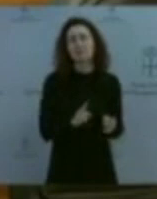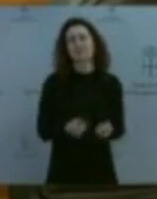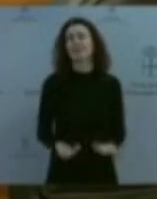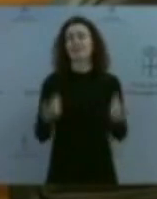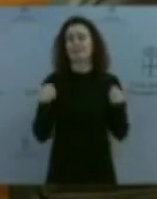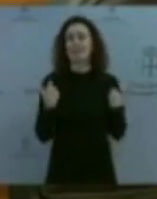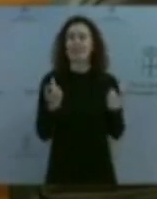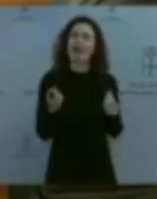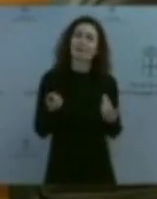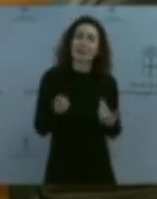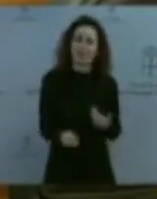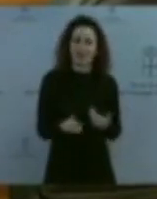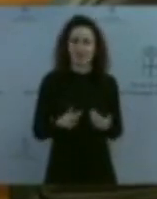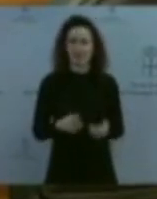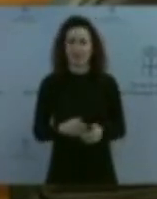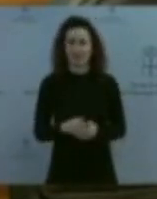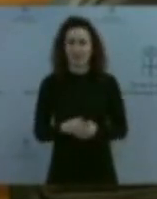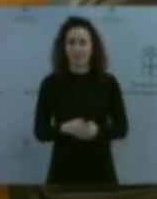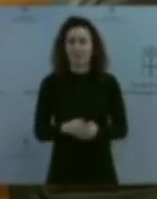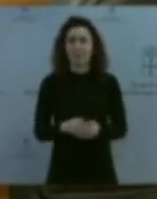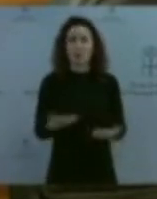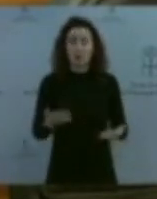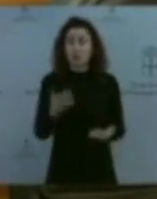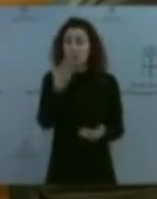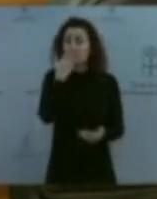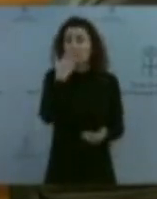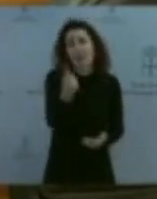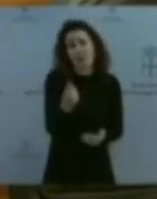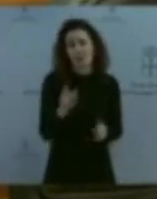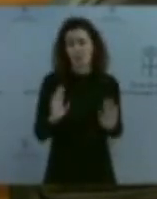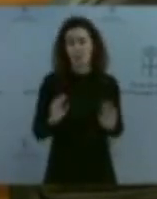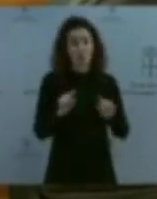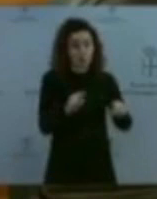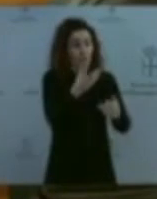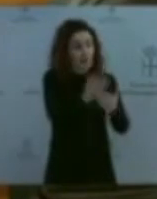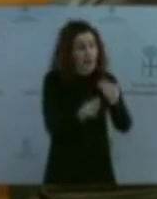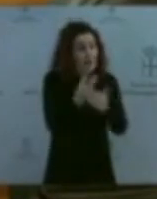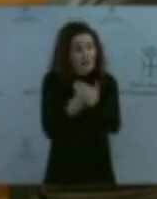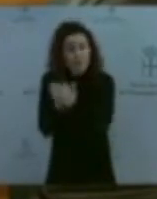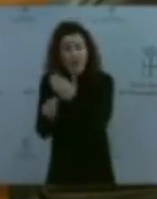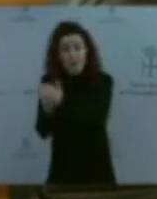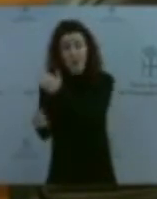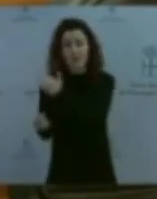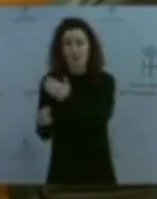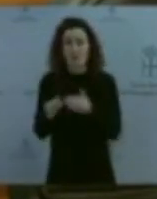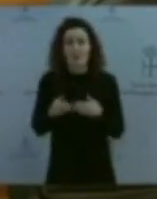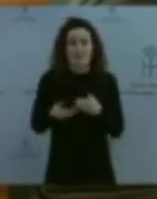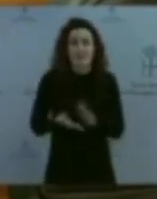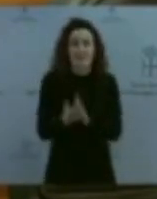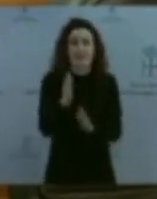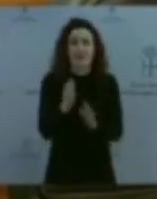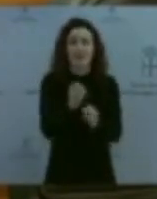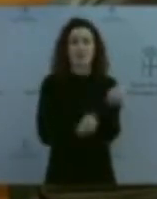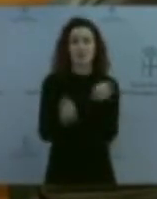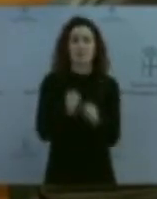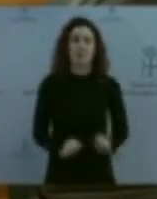forma honesta y leal los fallos que se podrían cometer en el camino de la recuperación económica. Sería irresponsable por nuestra parte